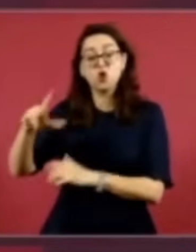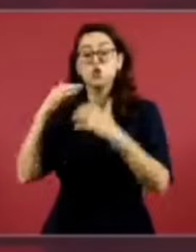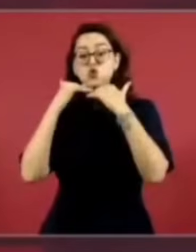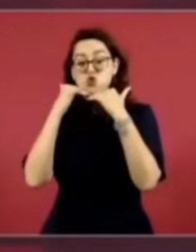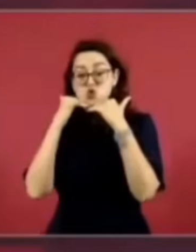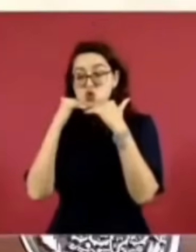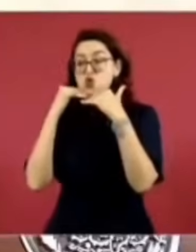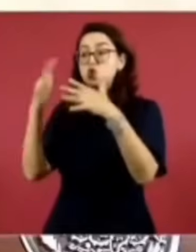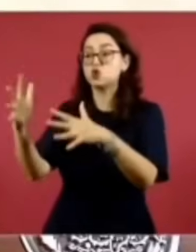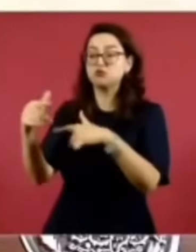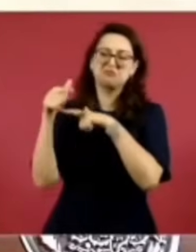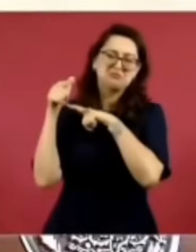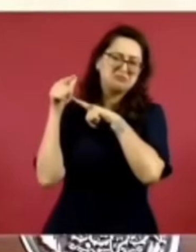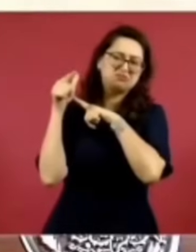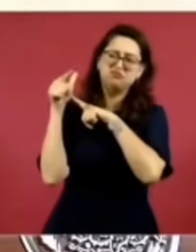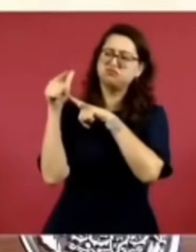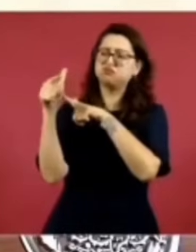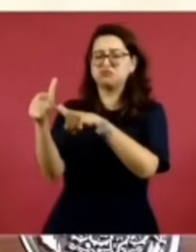el Poder Judicial.